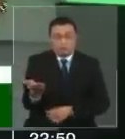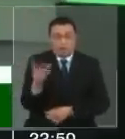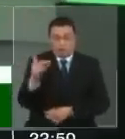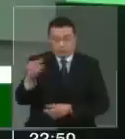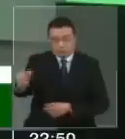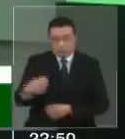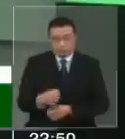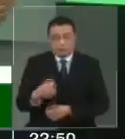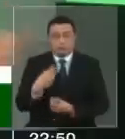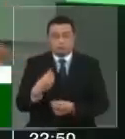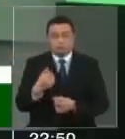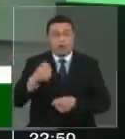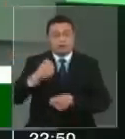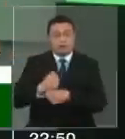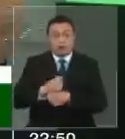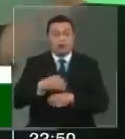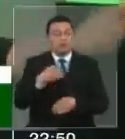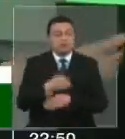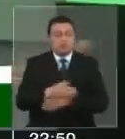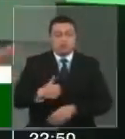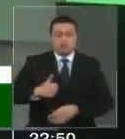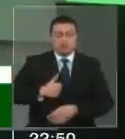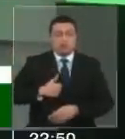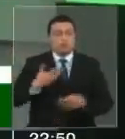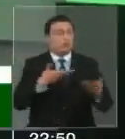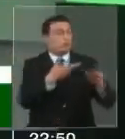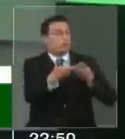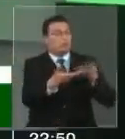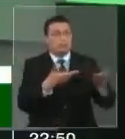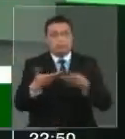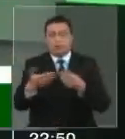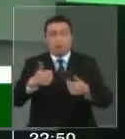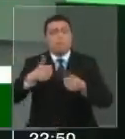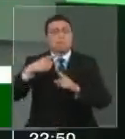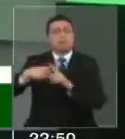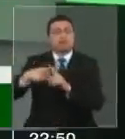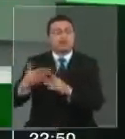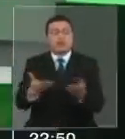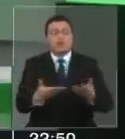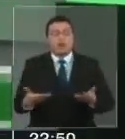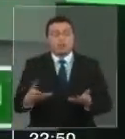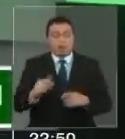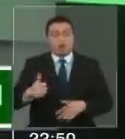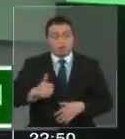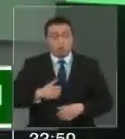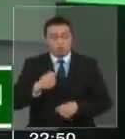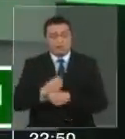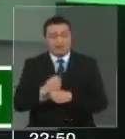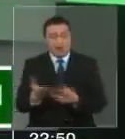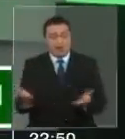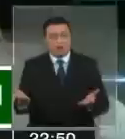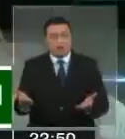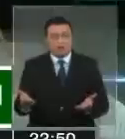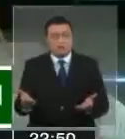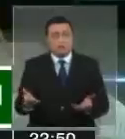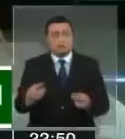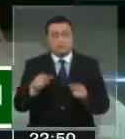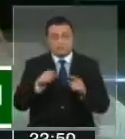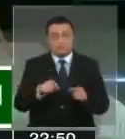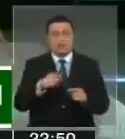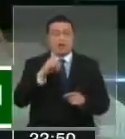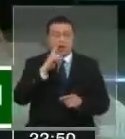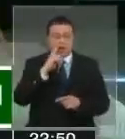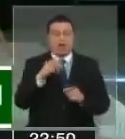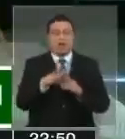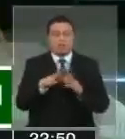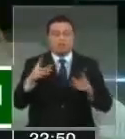me bajaron la ausencia laboral, mejoró el clima en mi empresa. Absolutamente. Cumplen más, cumplen su trabajo. Hay ahí también una, bueno,